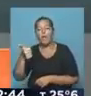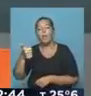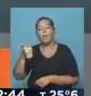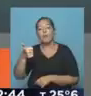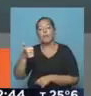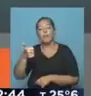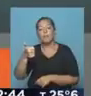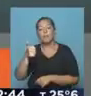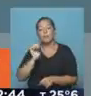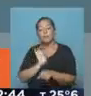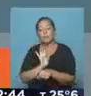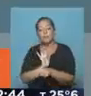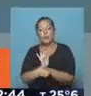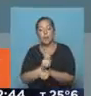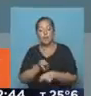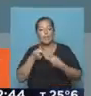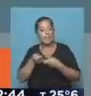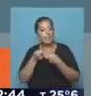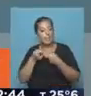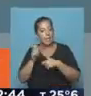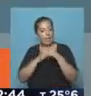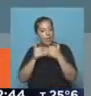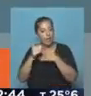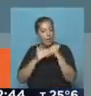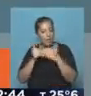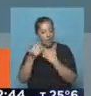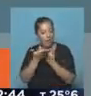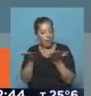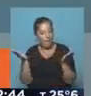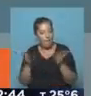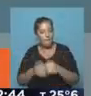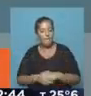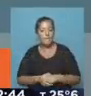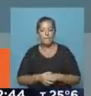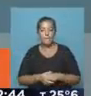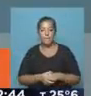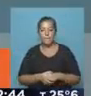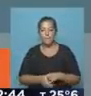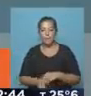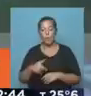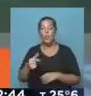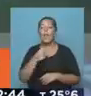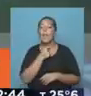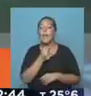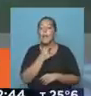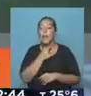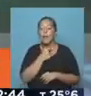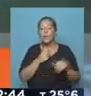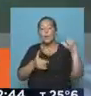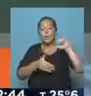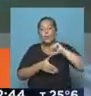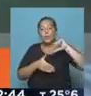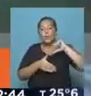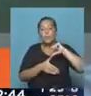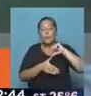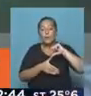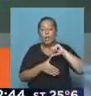digamos un fuerte impulso a la infraestructura física te acordas cuando había un deseo de que Sudamérica estuviera